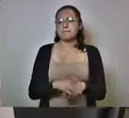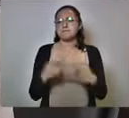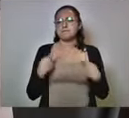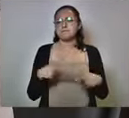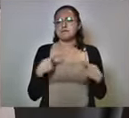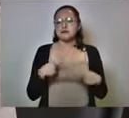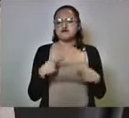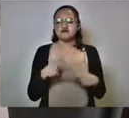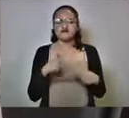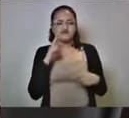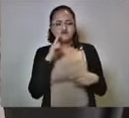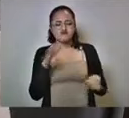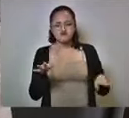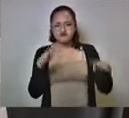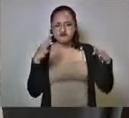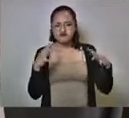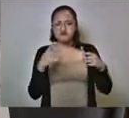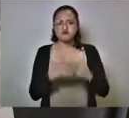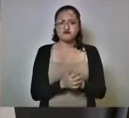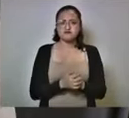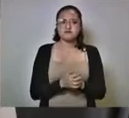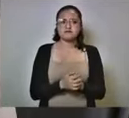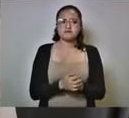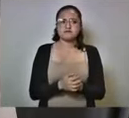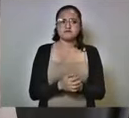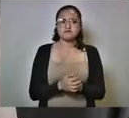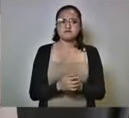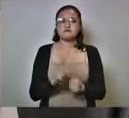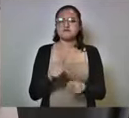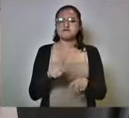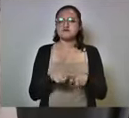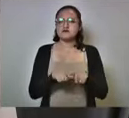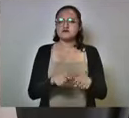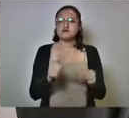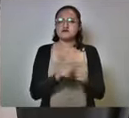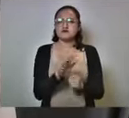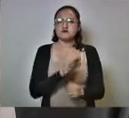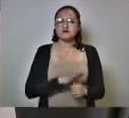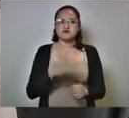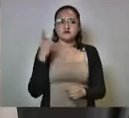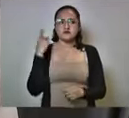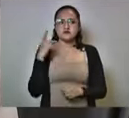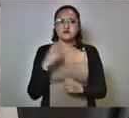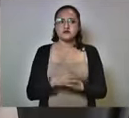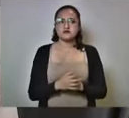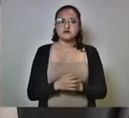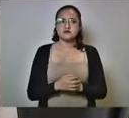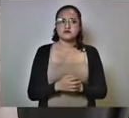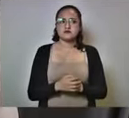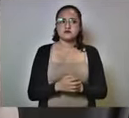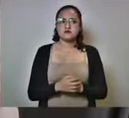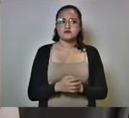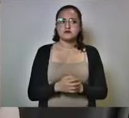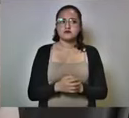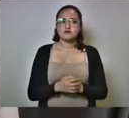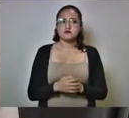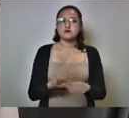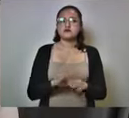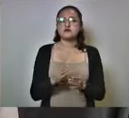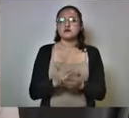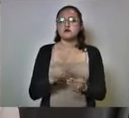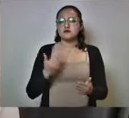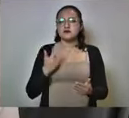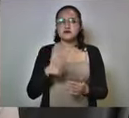comunicación y a través de ustedes con la población del Estado de Puebla. Como acabamos de